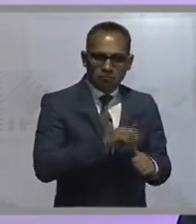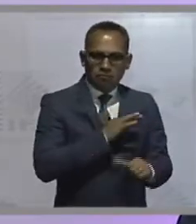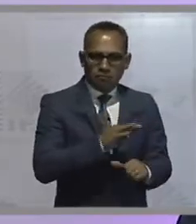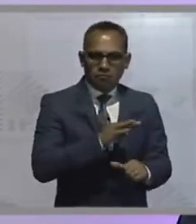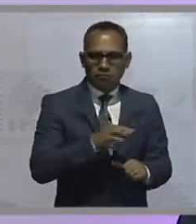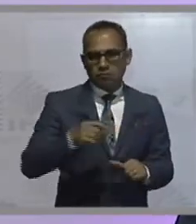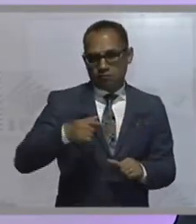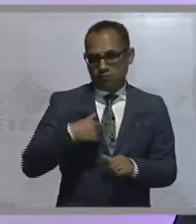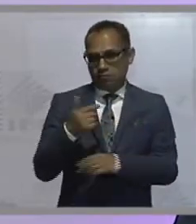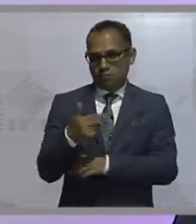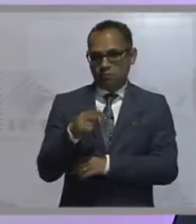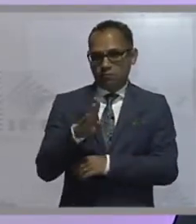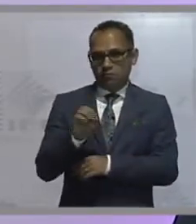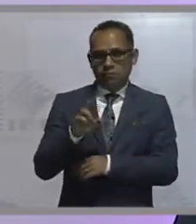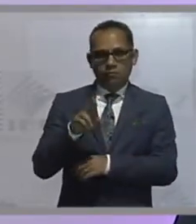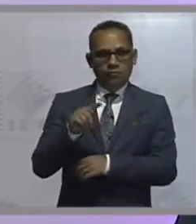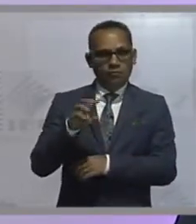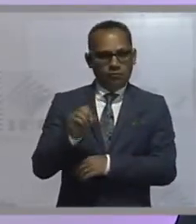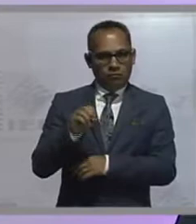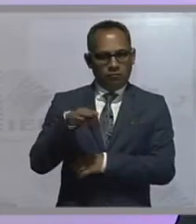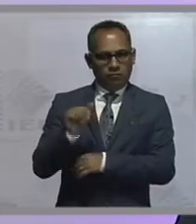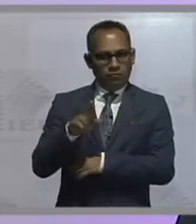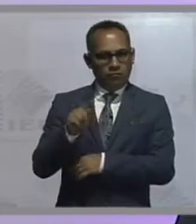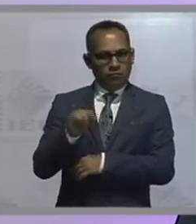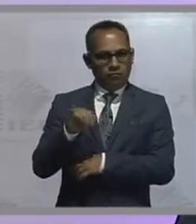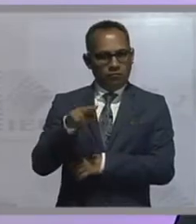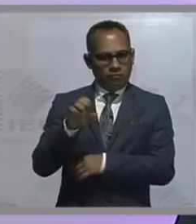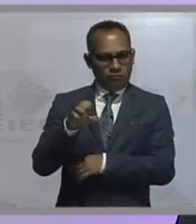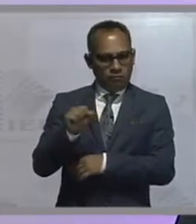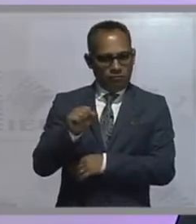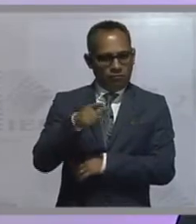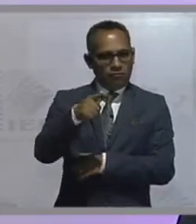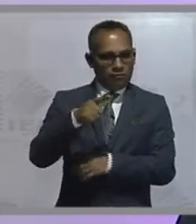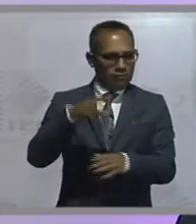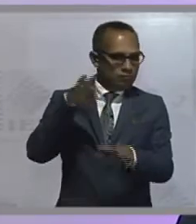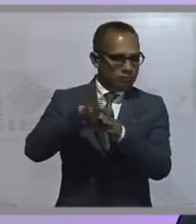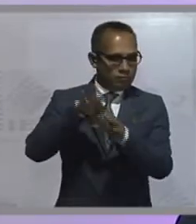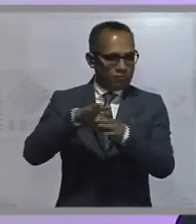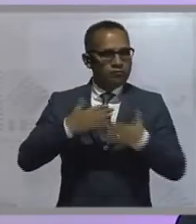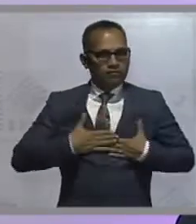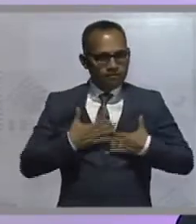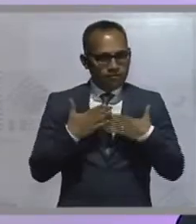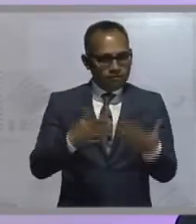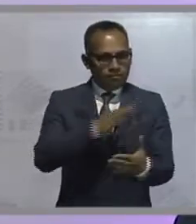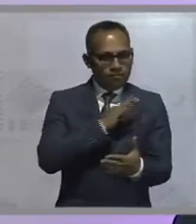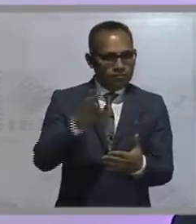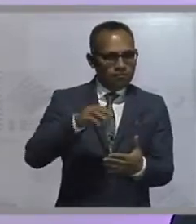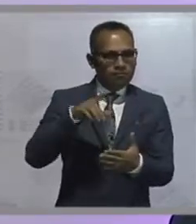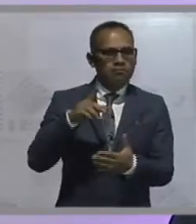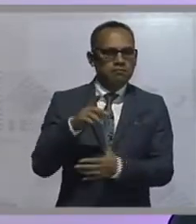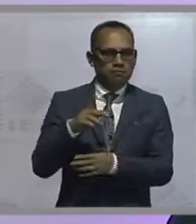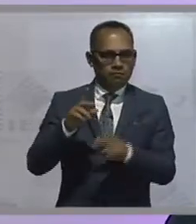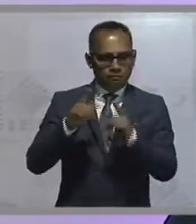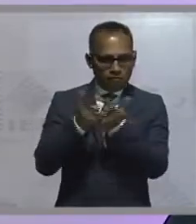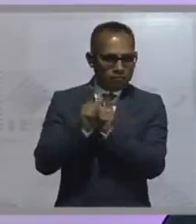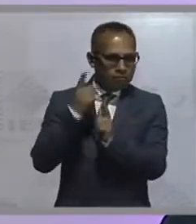martínez te pide tu voto de confianza este primero de julio sea para nueva alianza